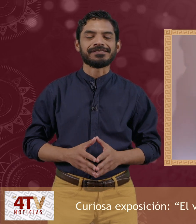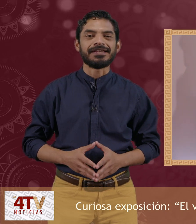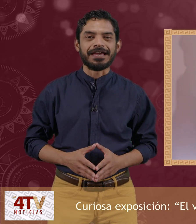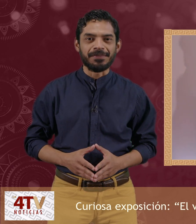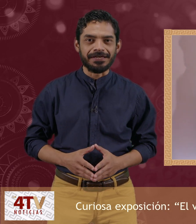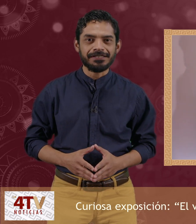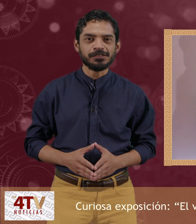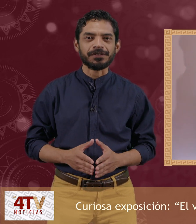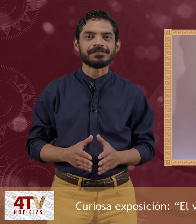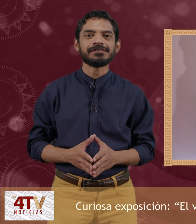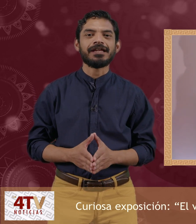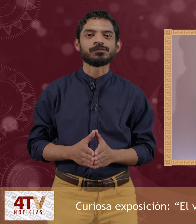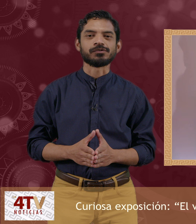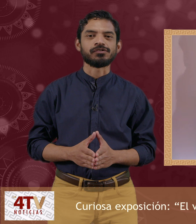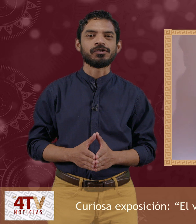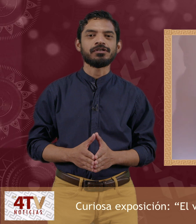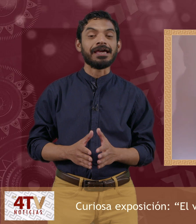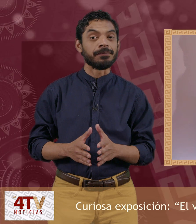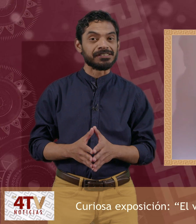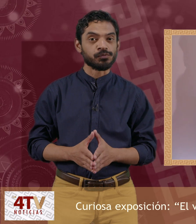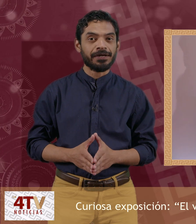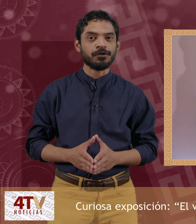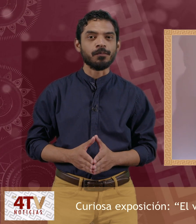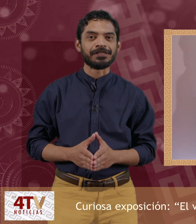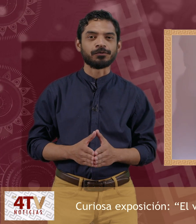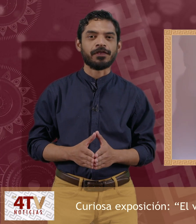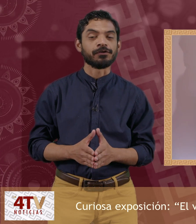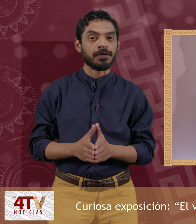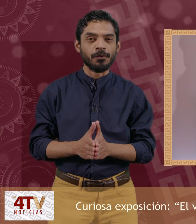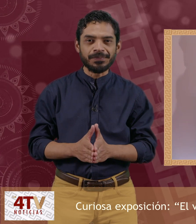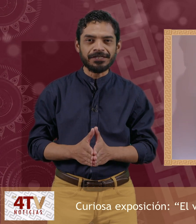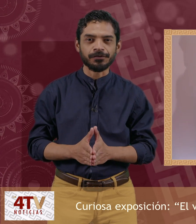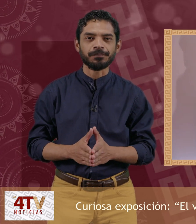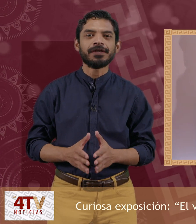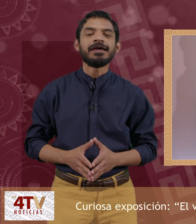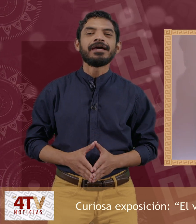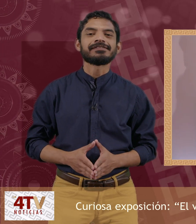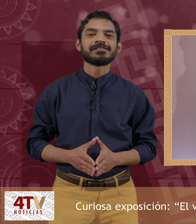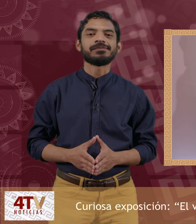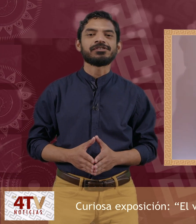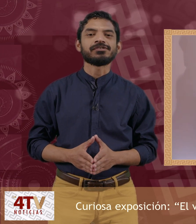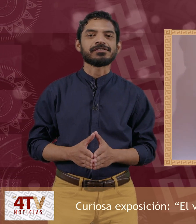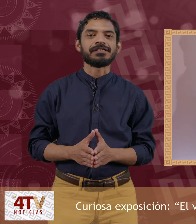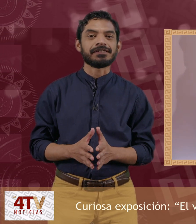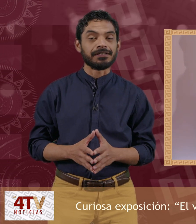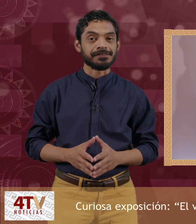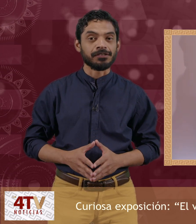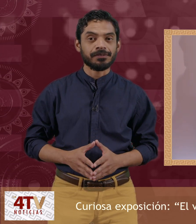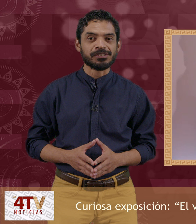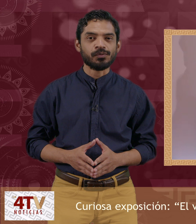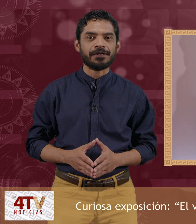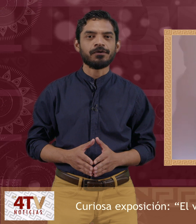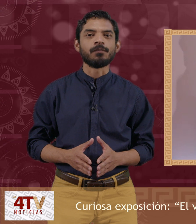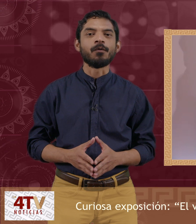Vestuario a Escena MX presenta la exposición El vestuario como detonador del movimiento. Esta exhibición se centra en el